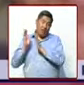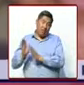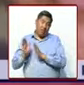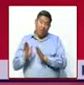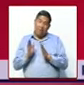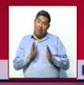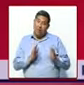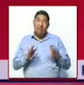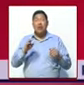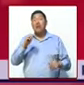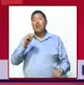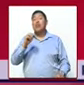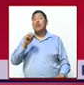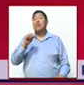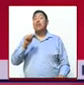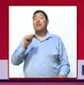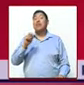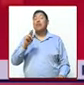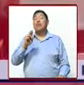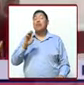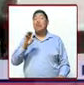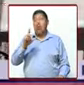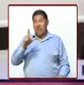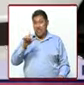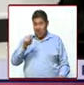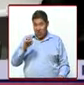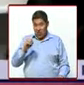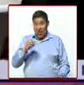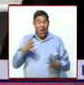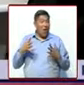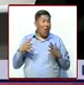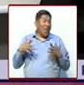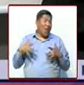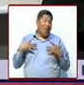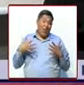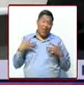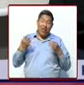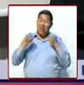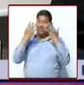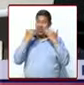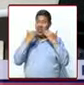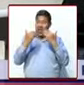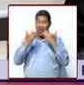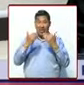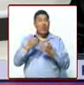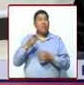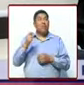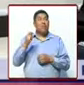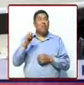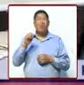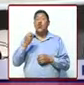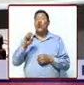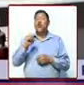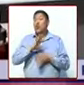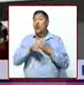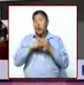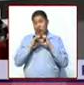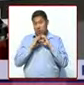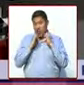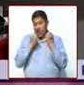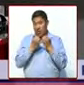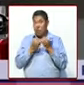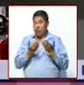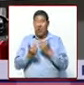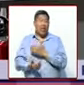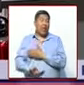listo. Marcelito va a seguir siendo feliz y en lo que podamos ayudar vamos a seguir haciéndolo. Gracias, gracias Toño, gracias a todo el equipo de Al Día Tu